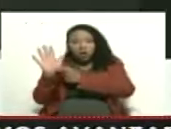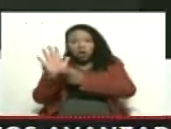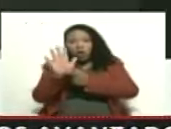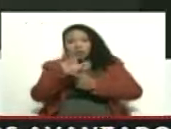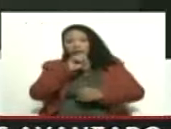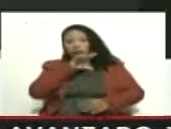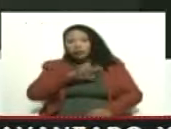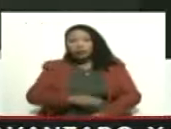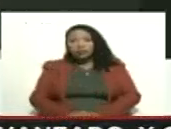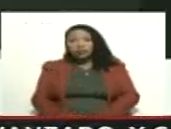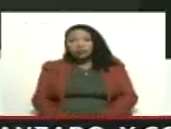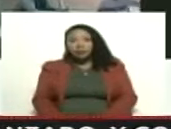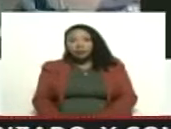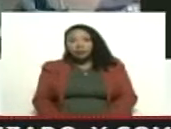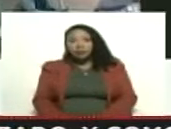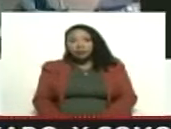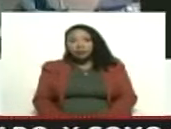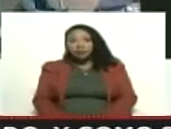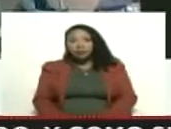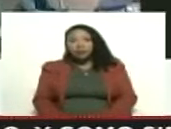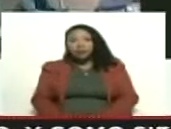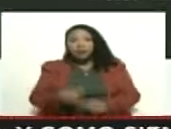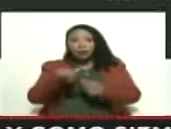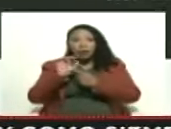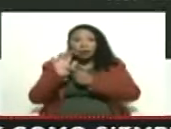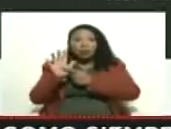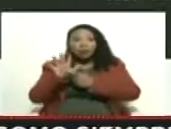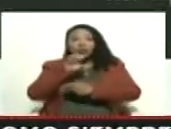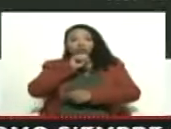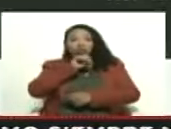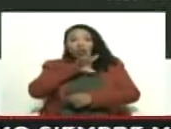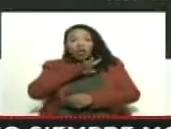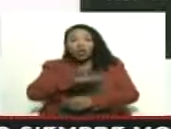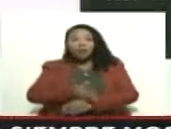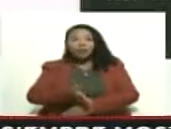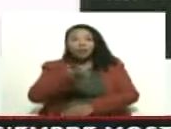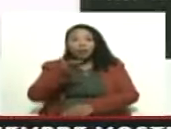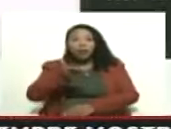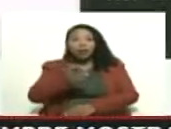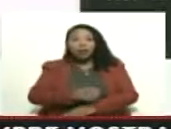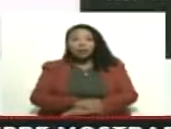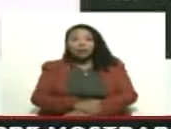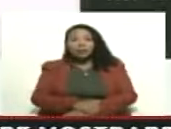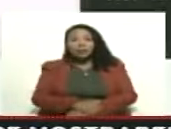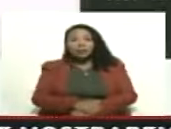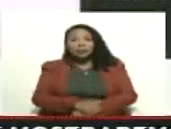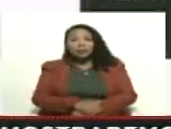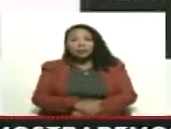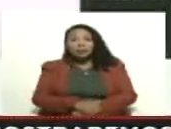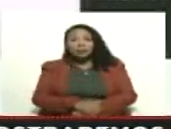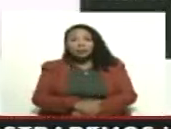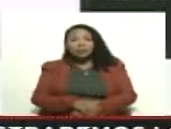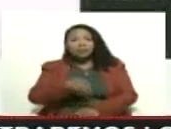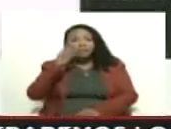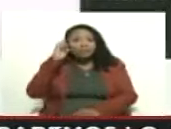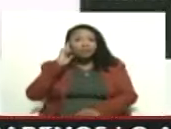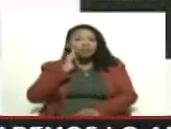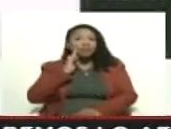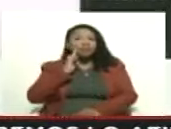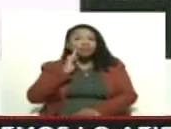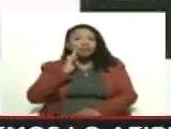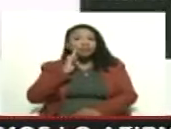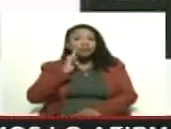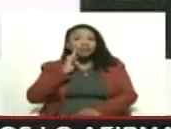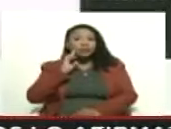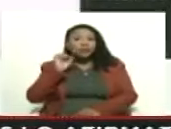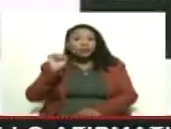Ah El ejemplo histórico El ejemplo histórico de nuestro libertador Simón Bolívar y el heroísmo